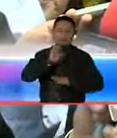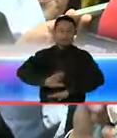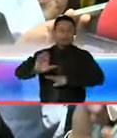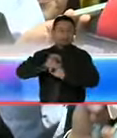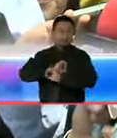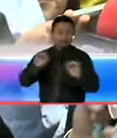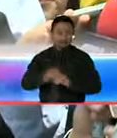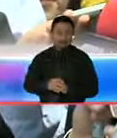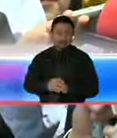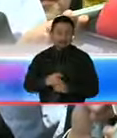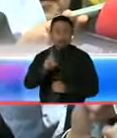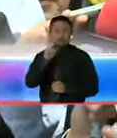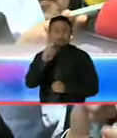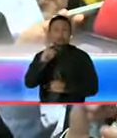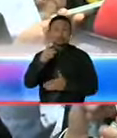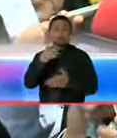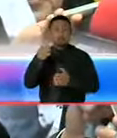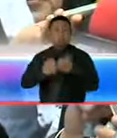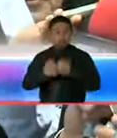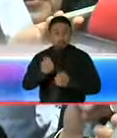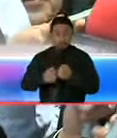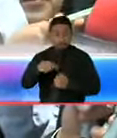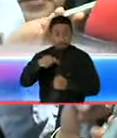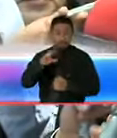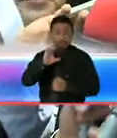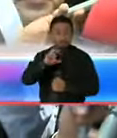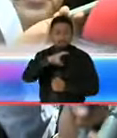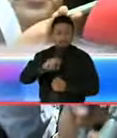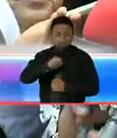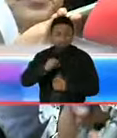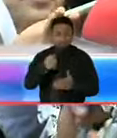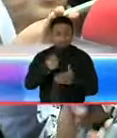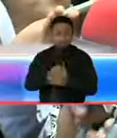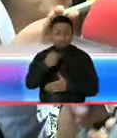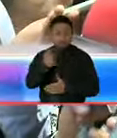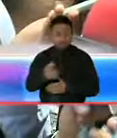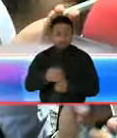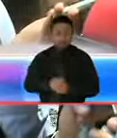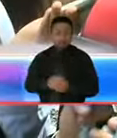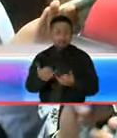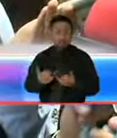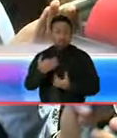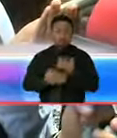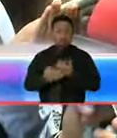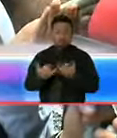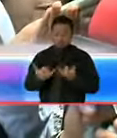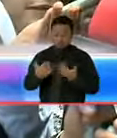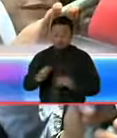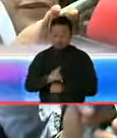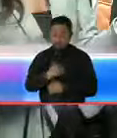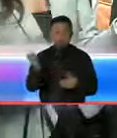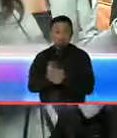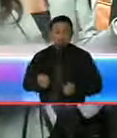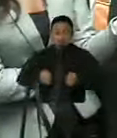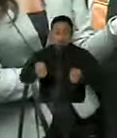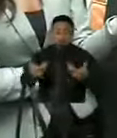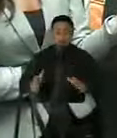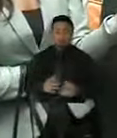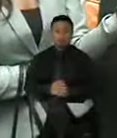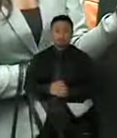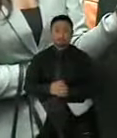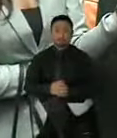el único obstáculo que ha puesto durante todo el tiempo el Consejo Nacional ha sido ese y por lo tanto jurídicamente este momento está subsanado. Goyes